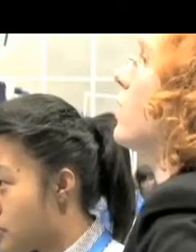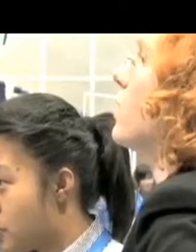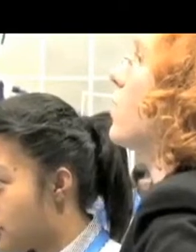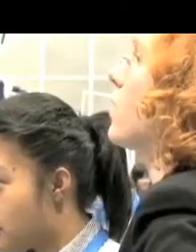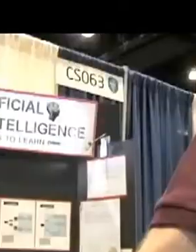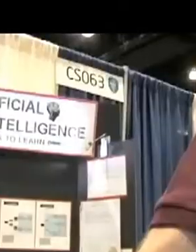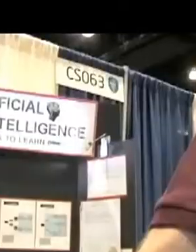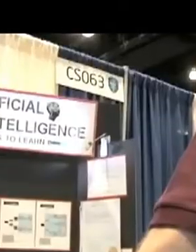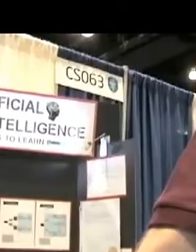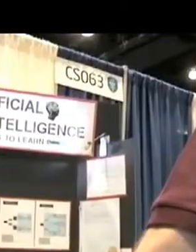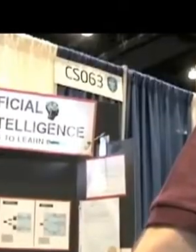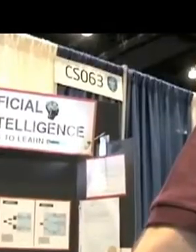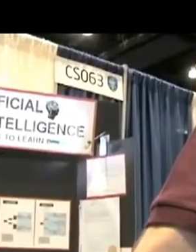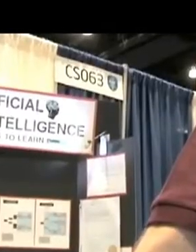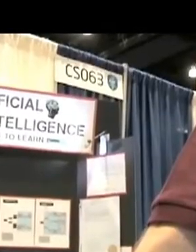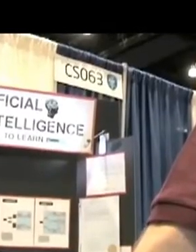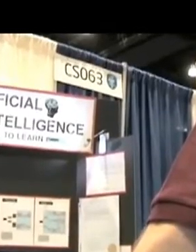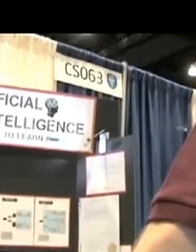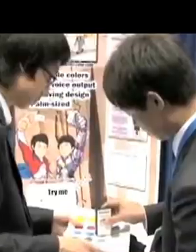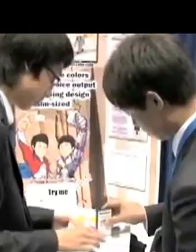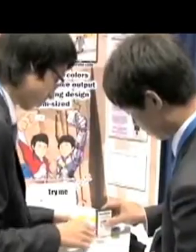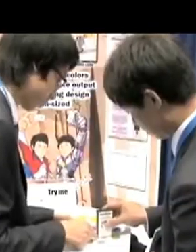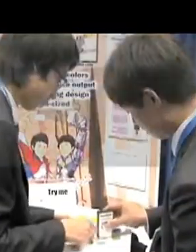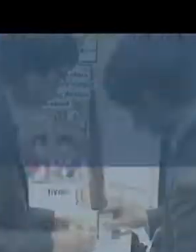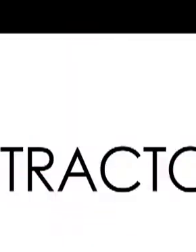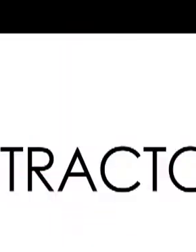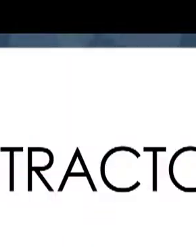provenientes de 20 países.